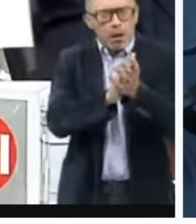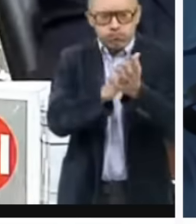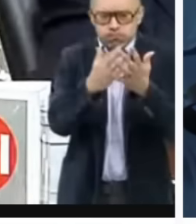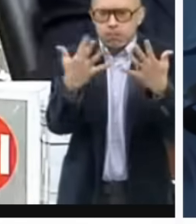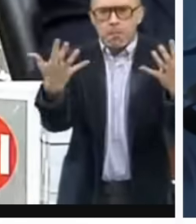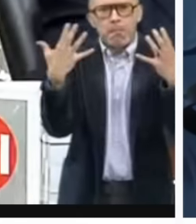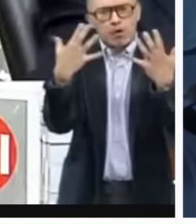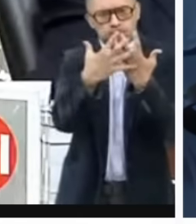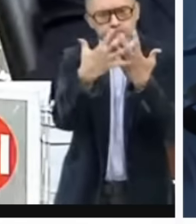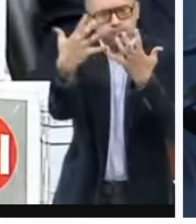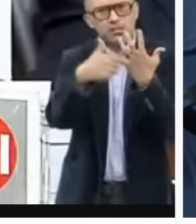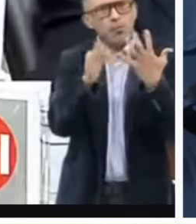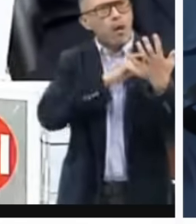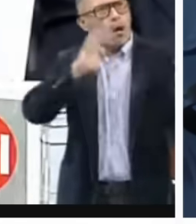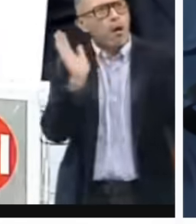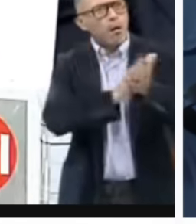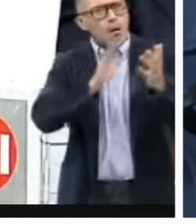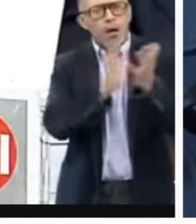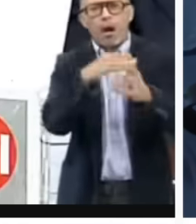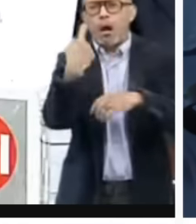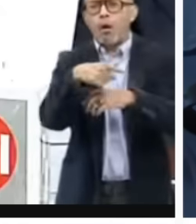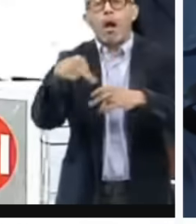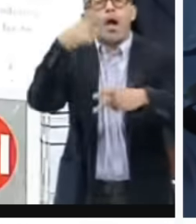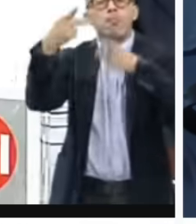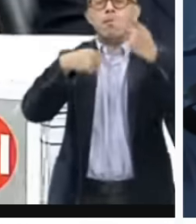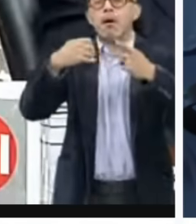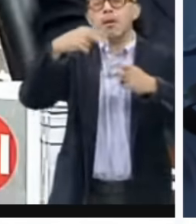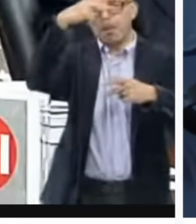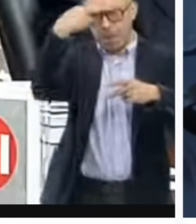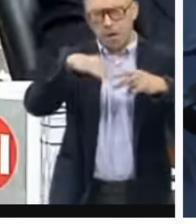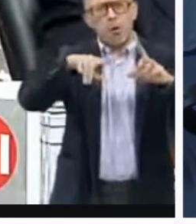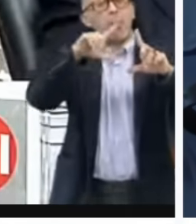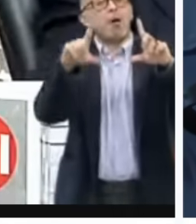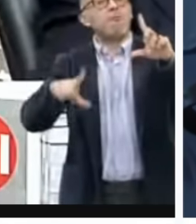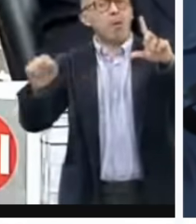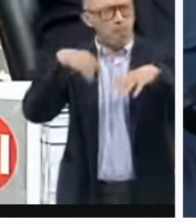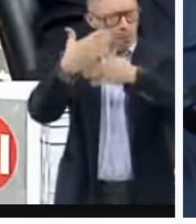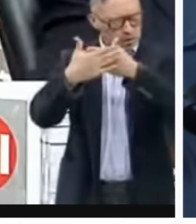hacer trenes por todo el país. Aquí hay otro tuit